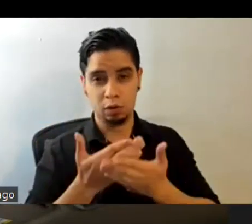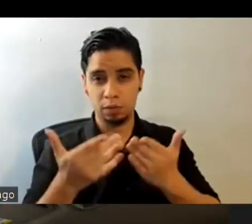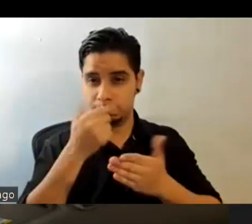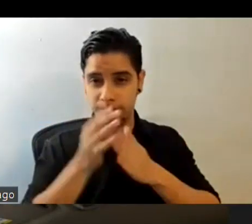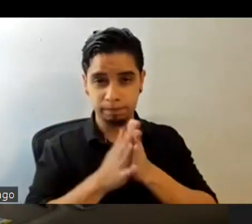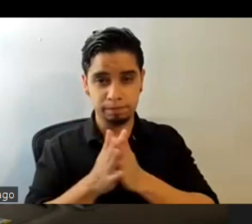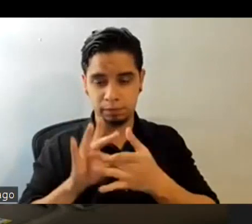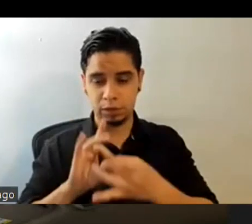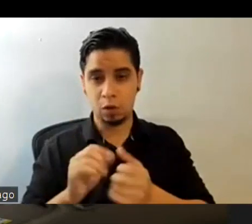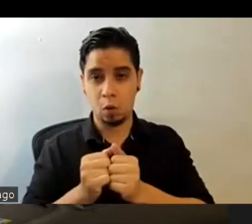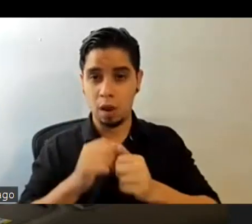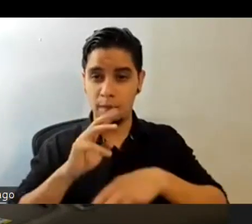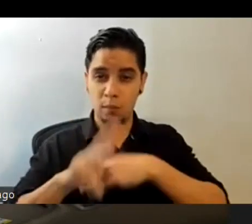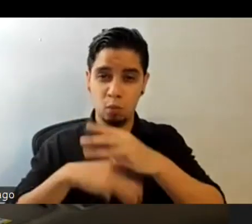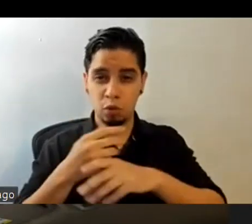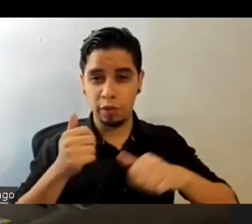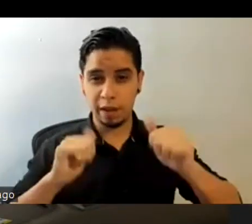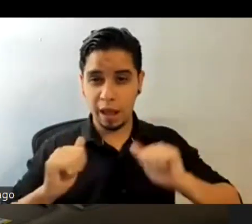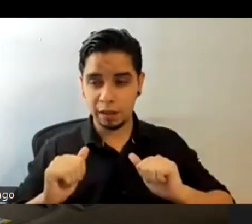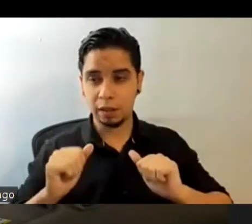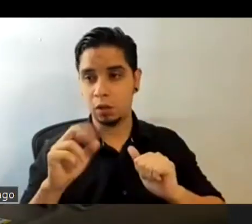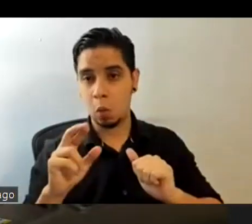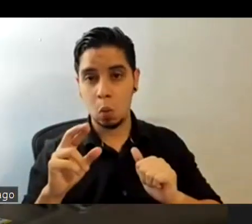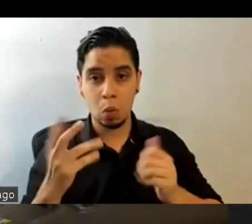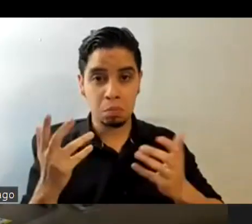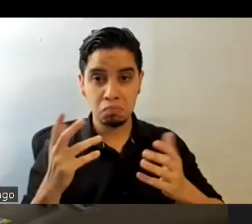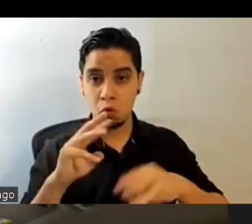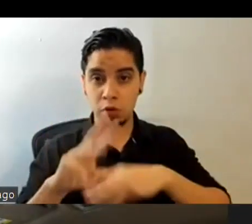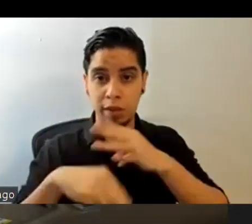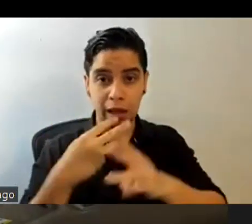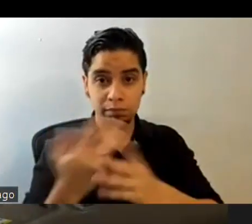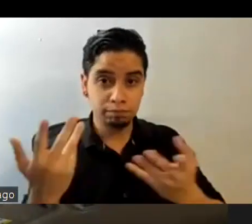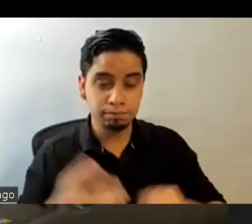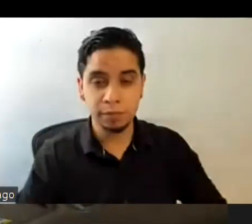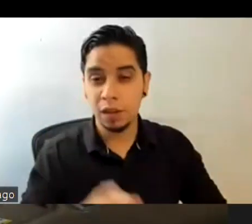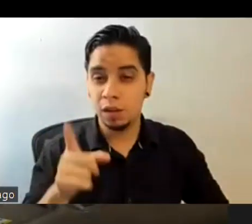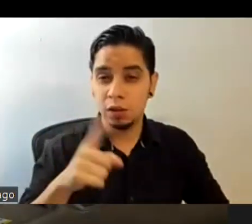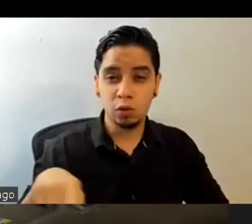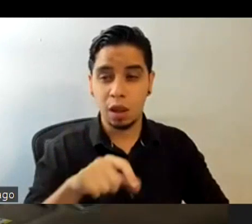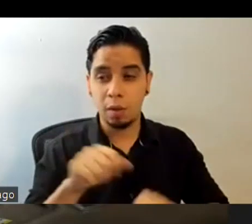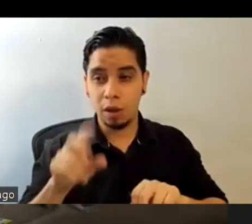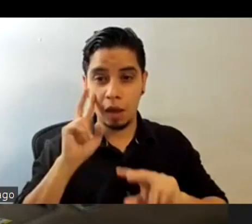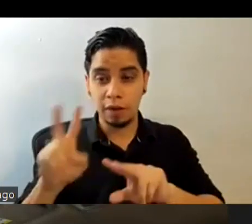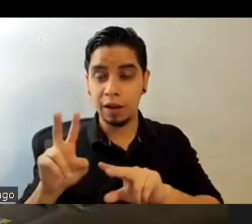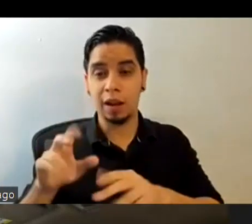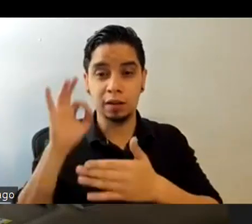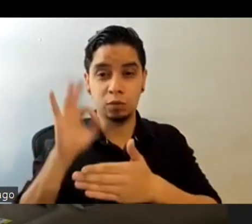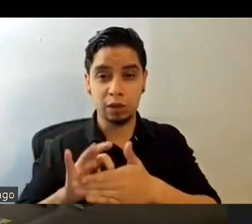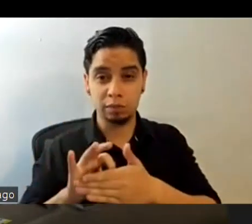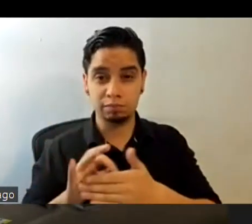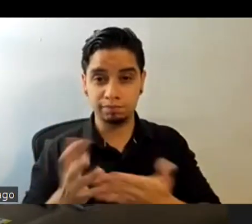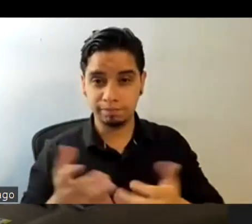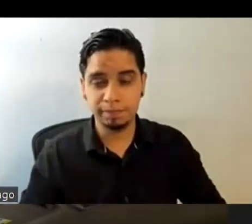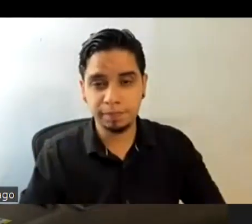mundo del arte o la cultura aquí a nivel local o mundial. Y usted puede emitir su voto a través de esa pestañita